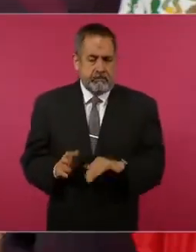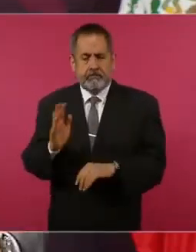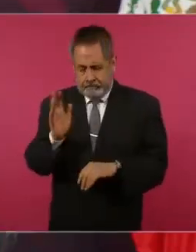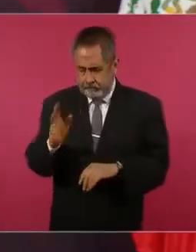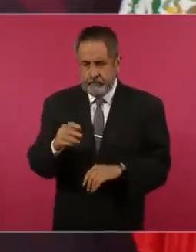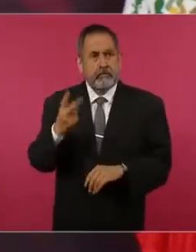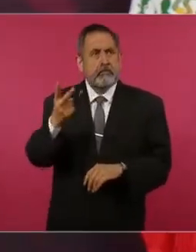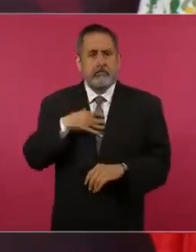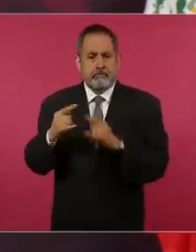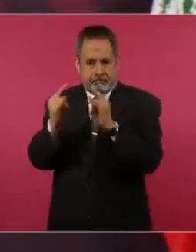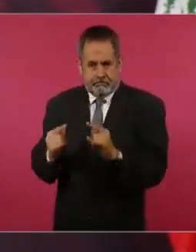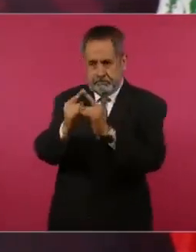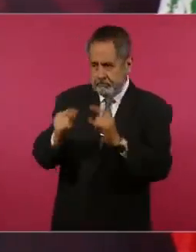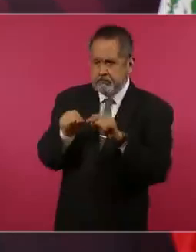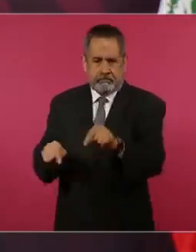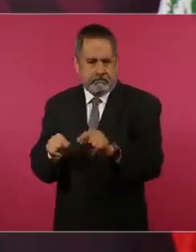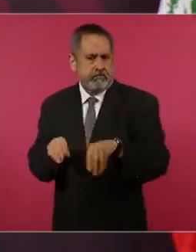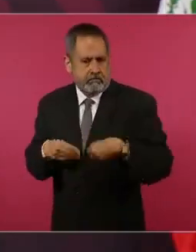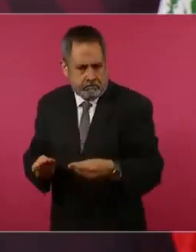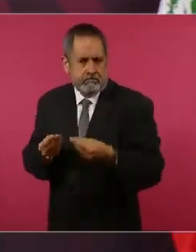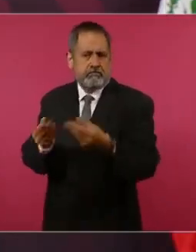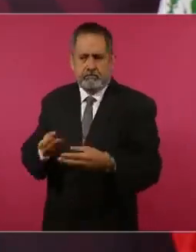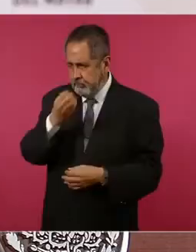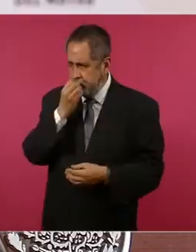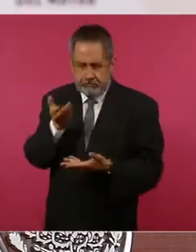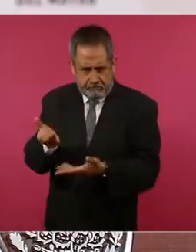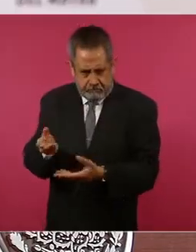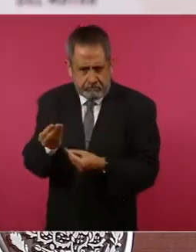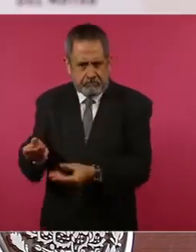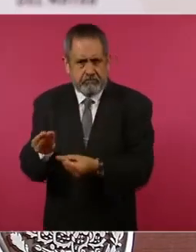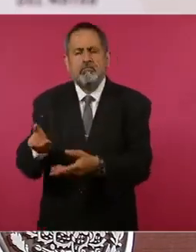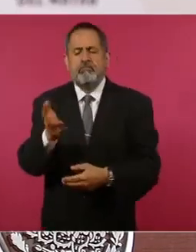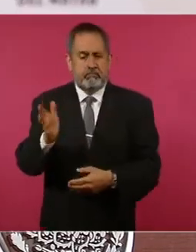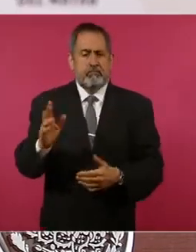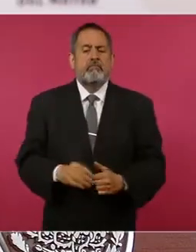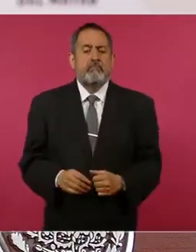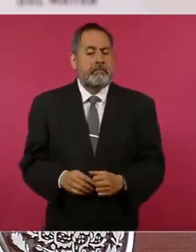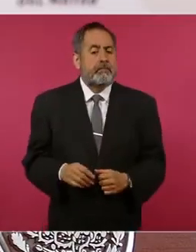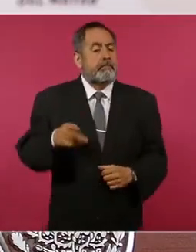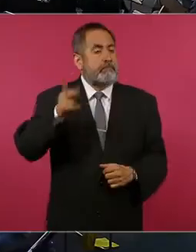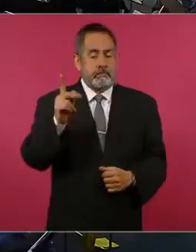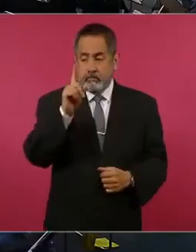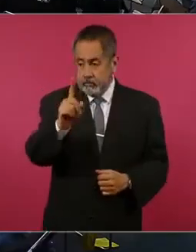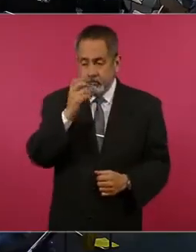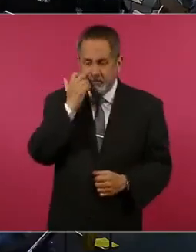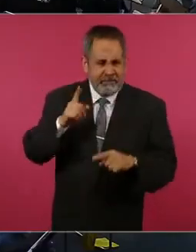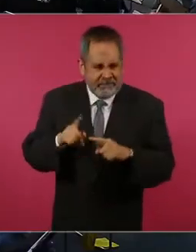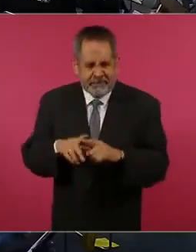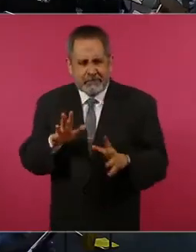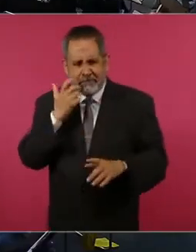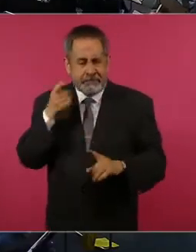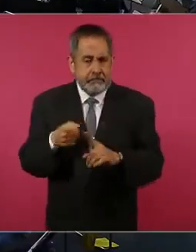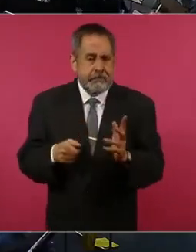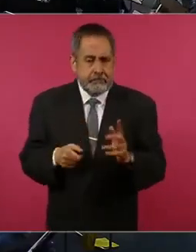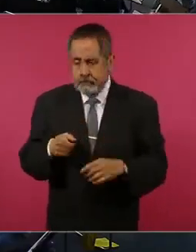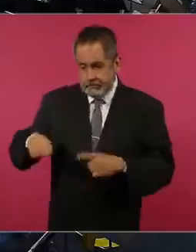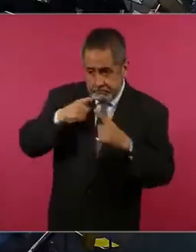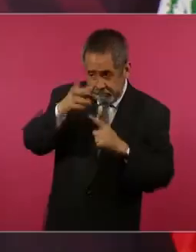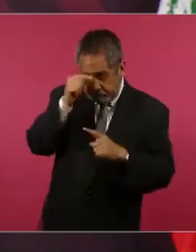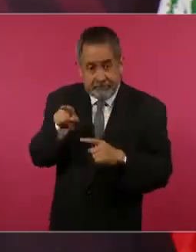hay 2 campamentos, se les están llevando alimentos, pero lo que queremos es buscar el acuerdo